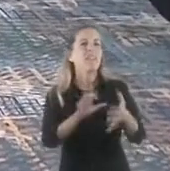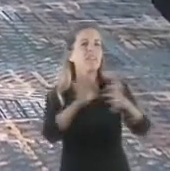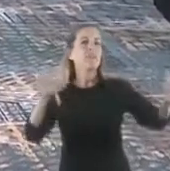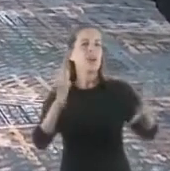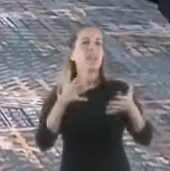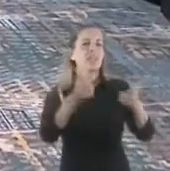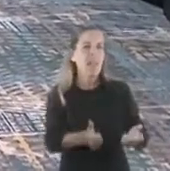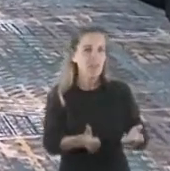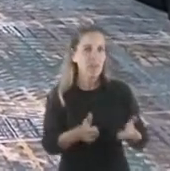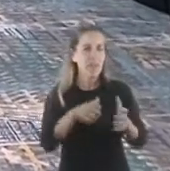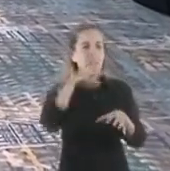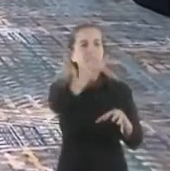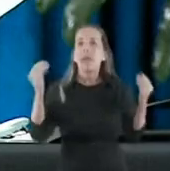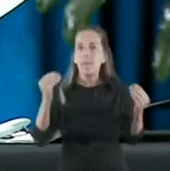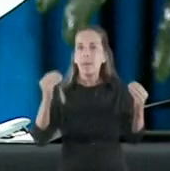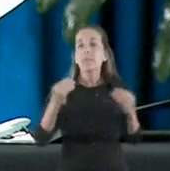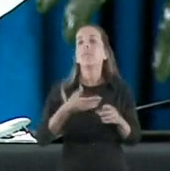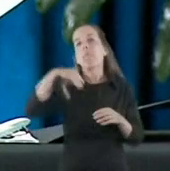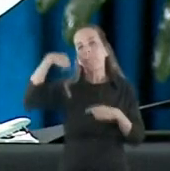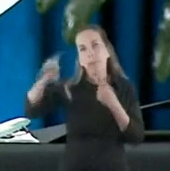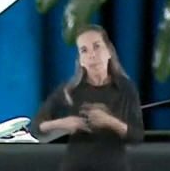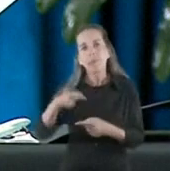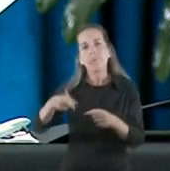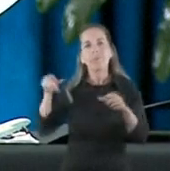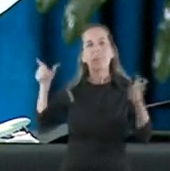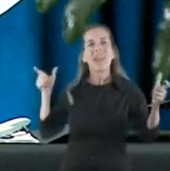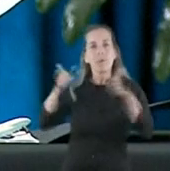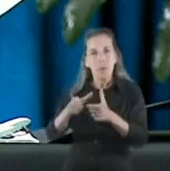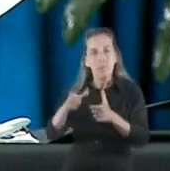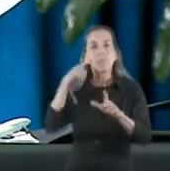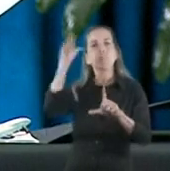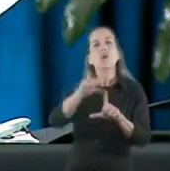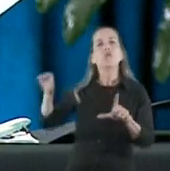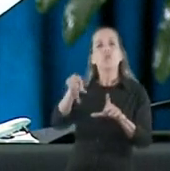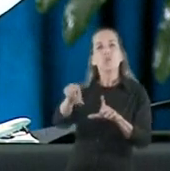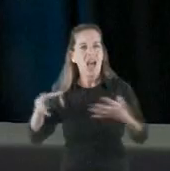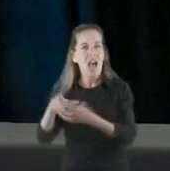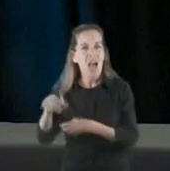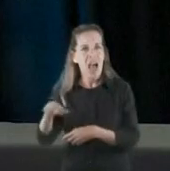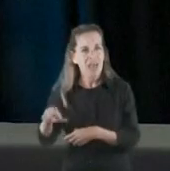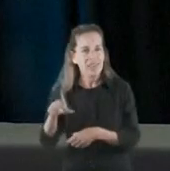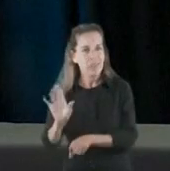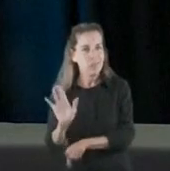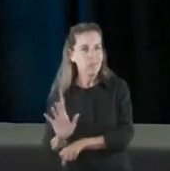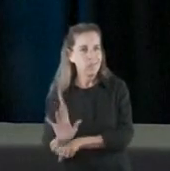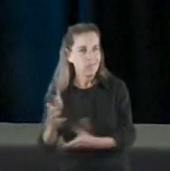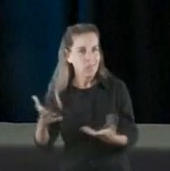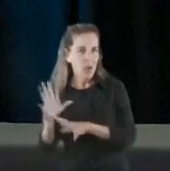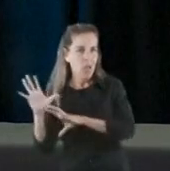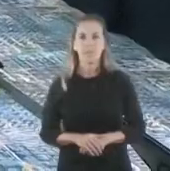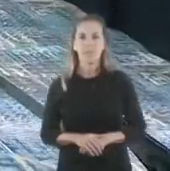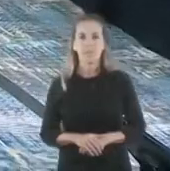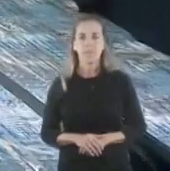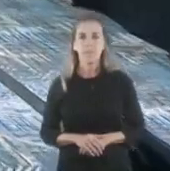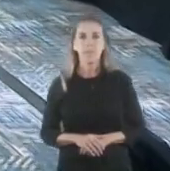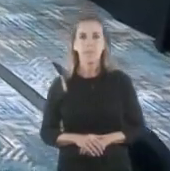Maduro no llegó a la cita de Buenos Aires el mandatario fue denunciado ante la justicia Argentina por organizaciones civiles y